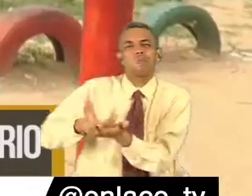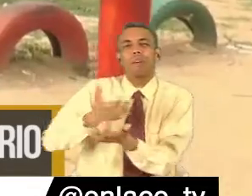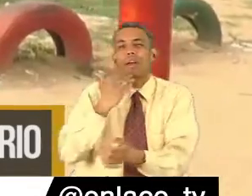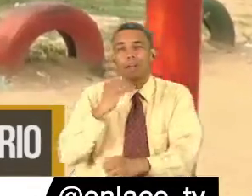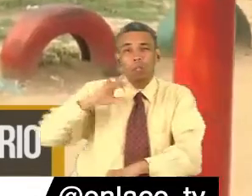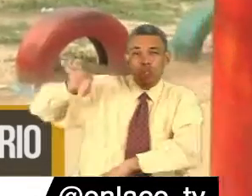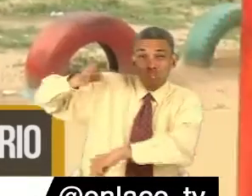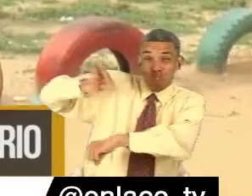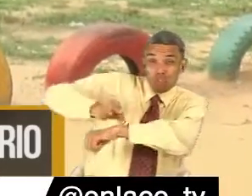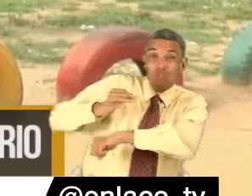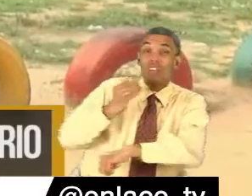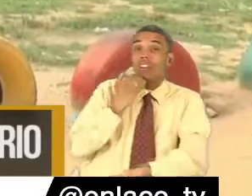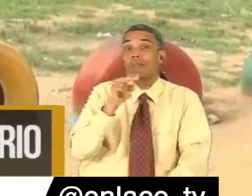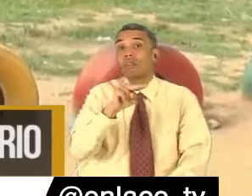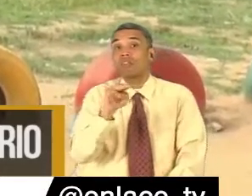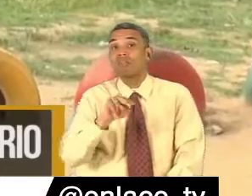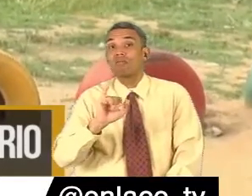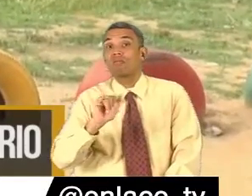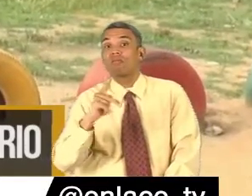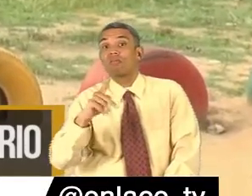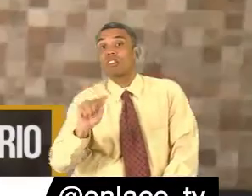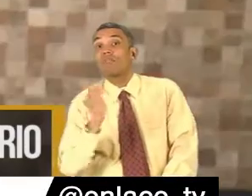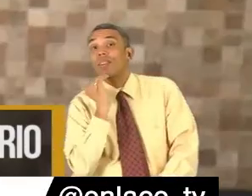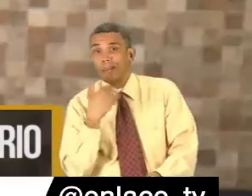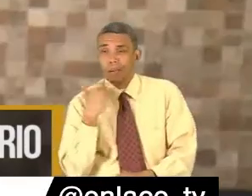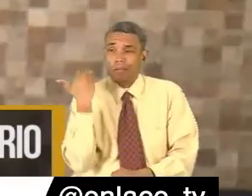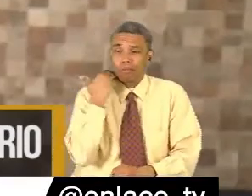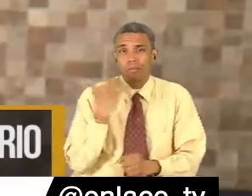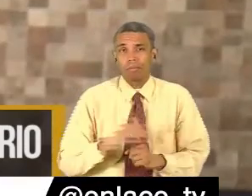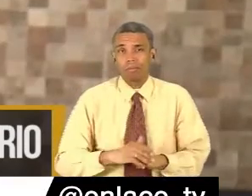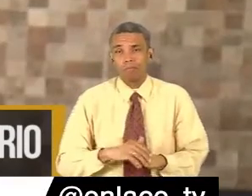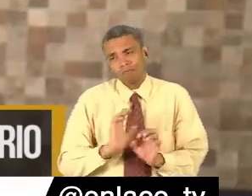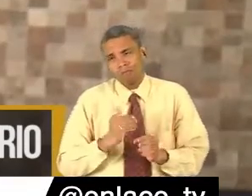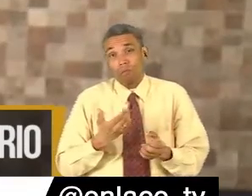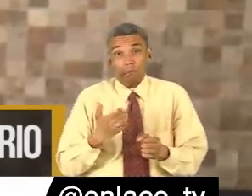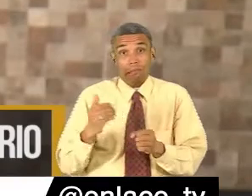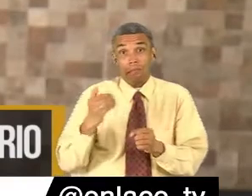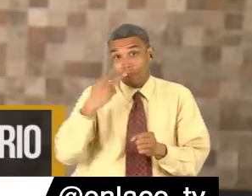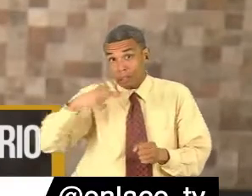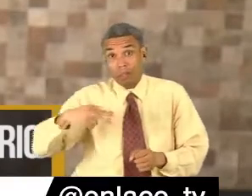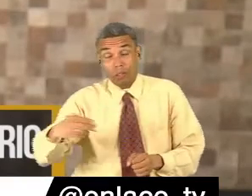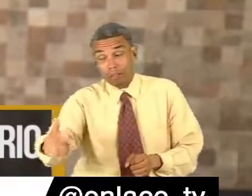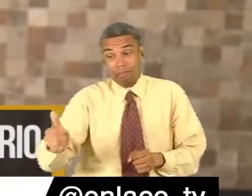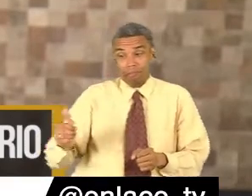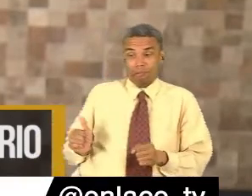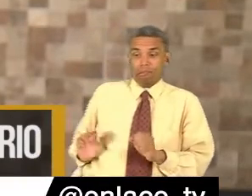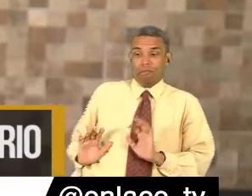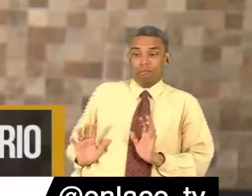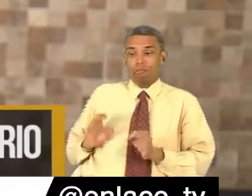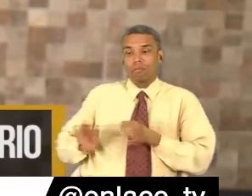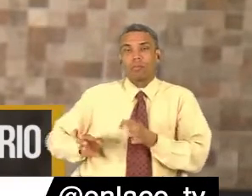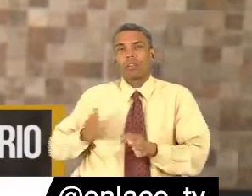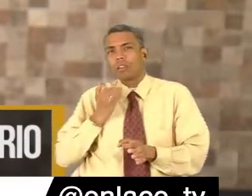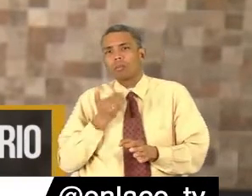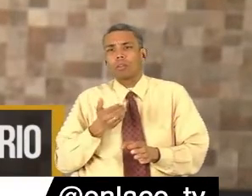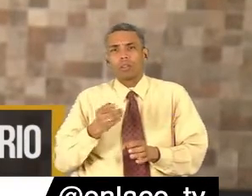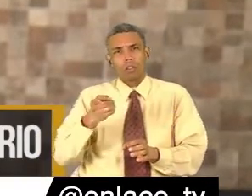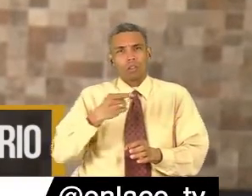Entonces no sé quién echa la culpa, no le echa culpa a ninguno, si será la juntación comunal, el presidente, el alcalde, no sé. Pero